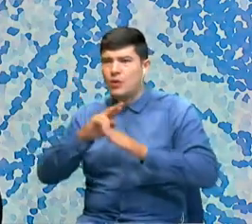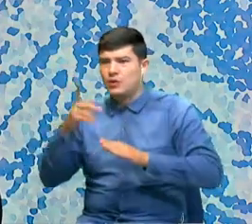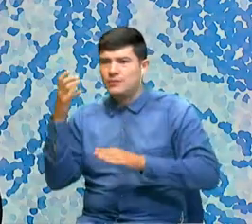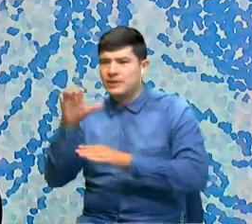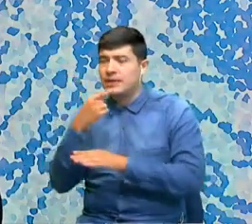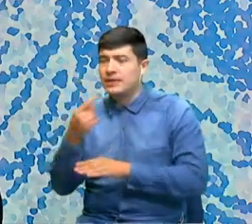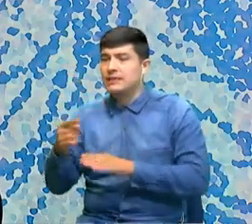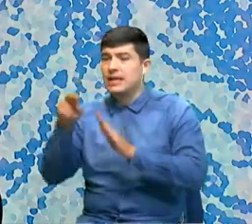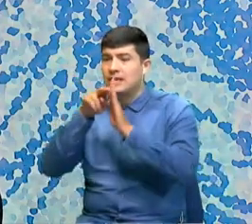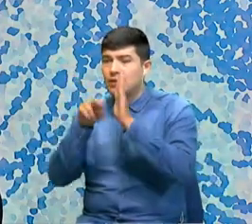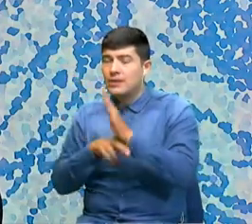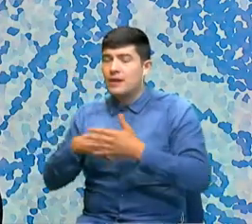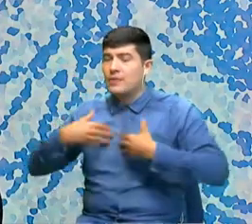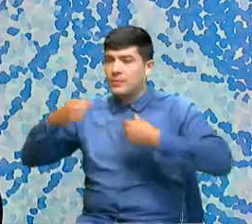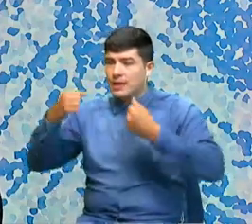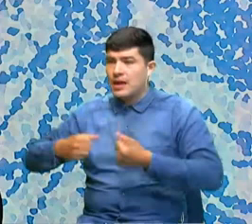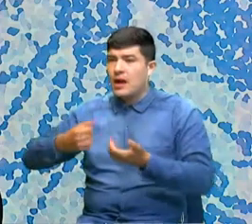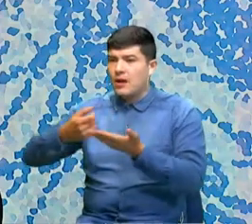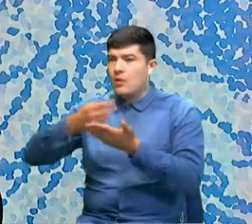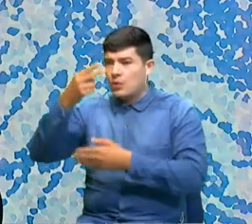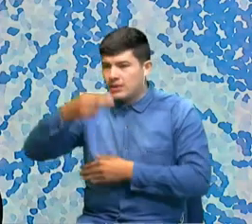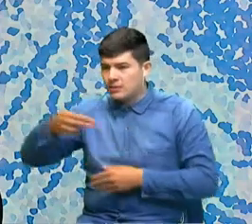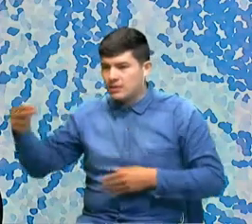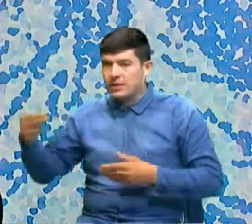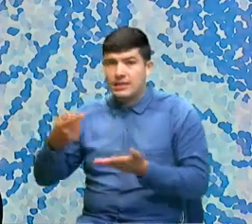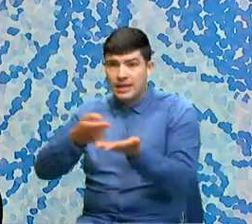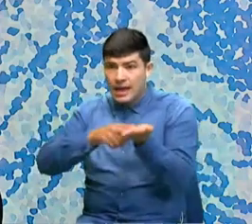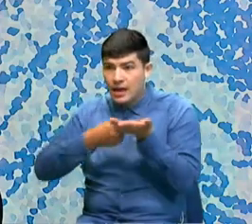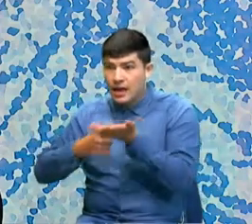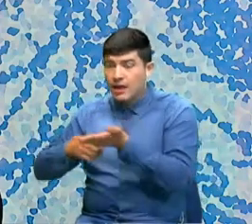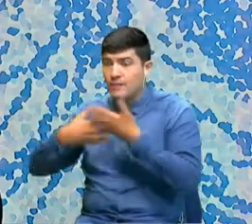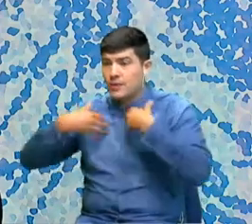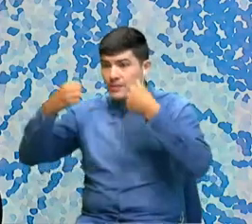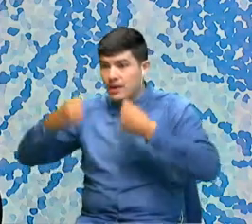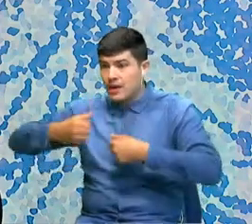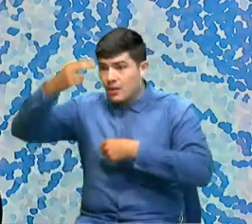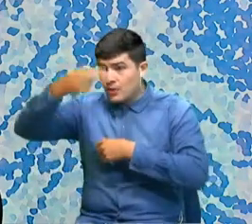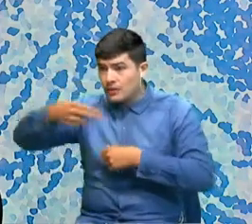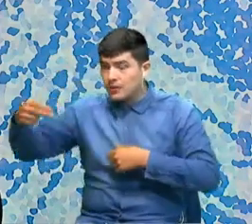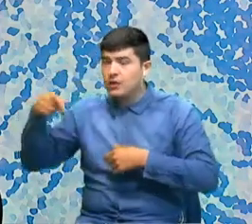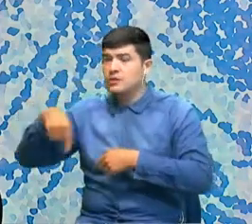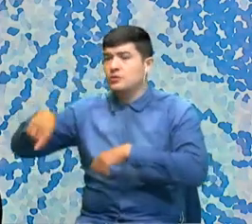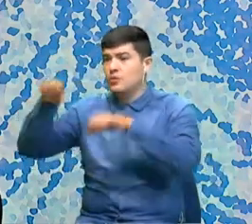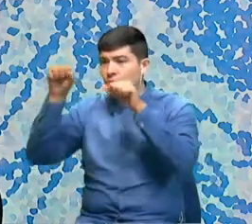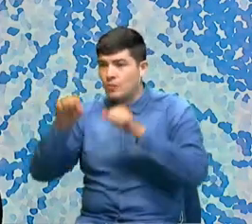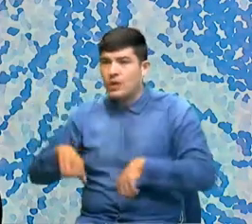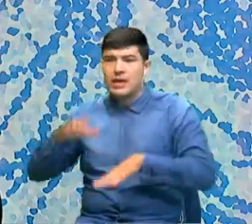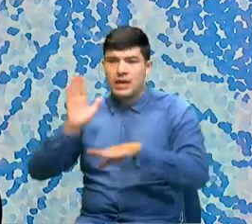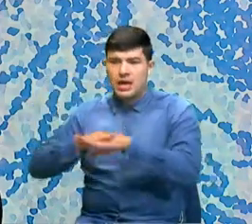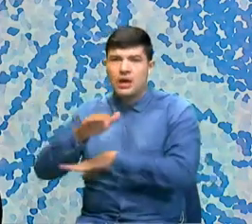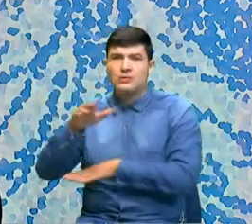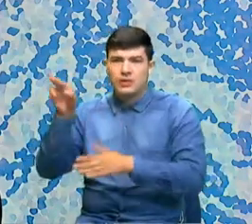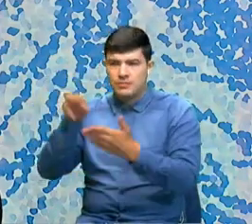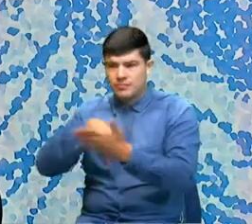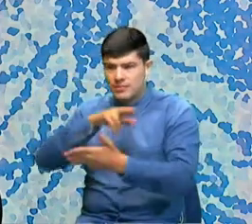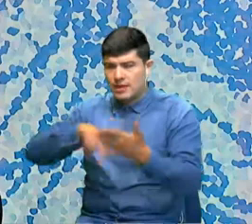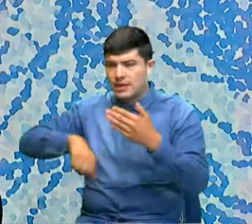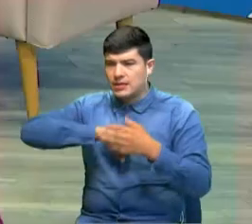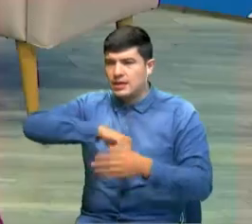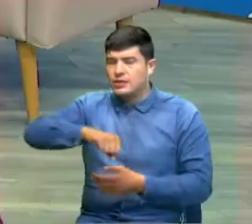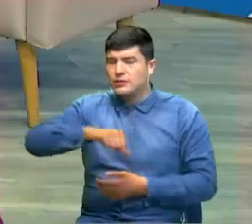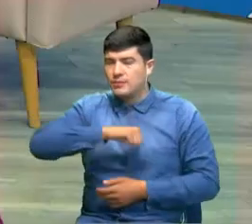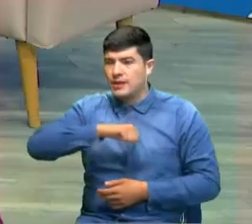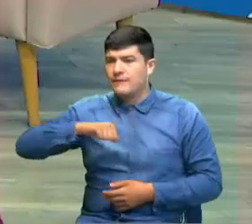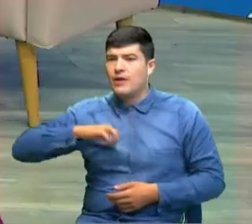es el reglamento de propiedad horizontal. Ajá. Uh-huh. El reglamento puede generar restricción de derechos privados y de derechos comunes.